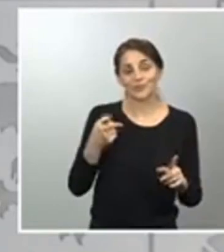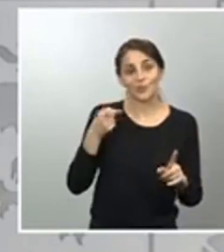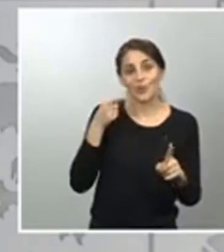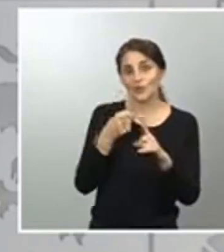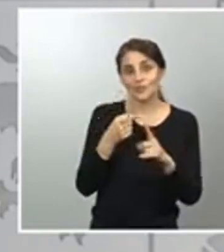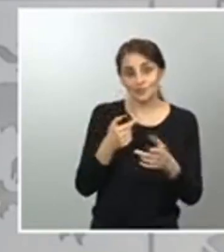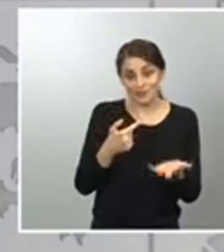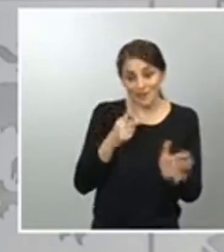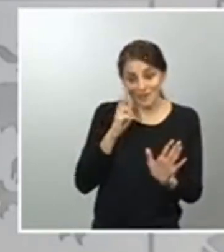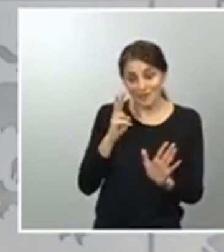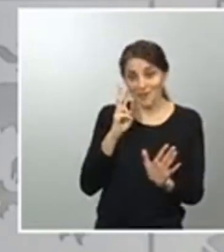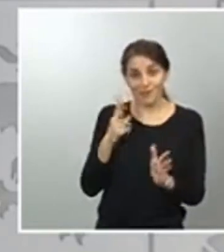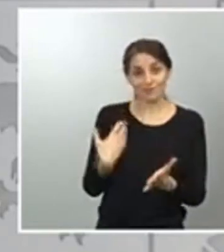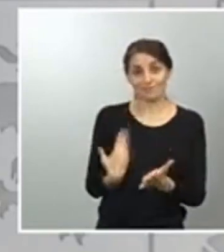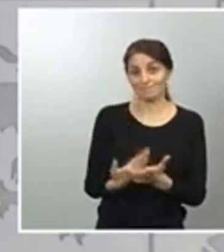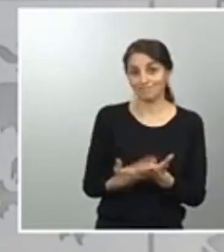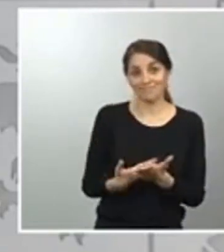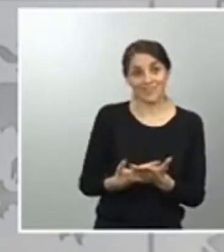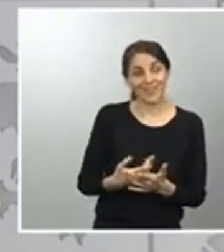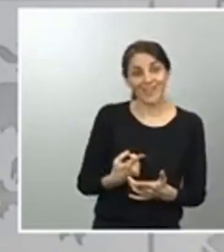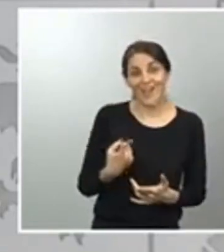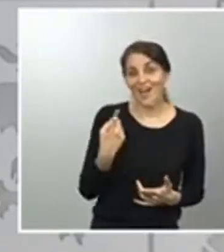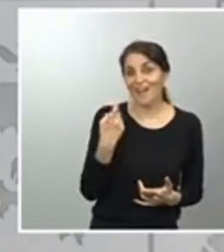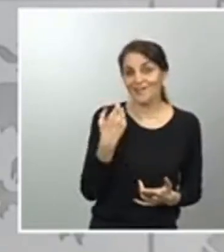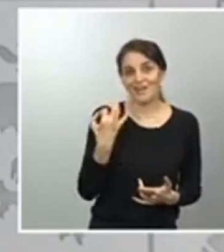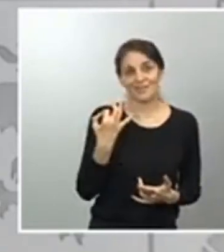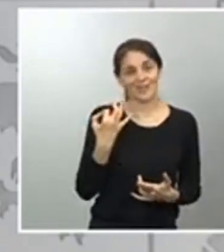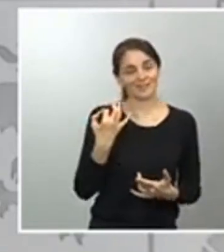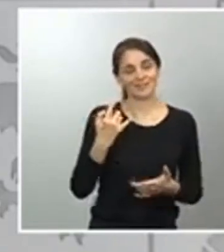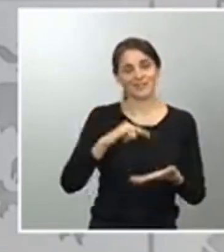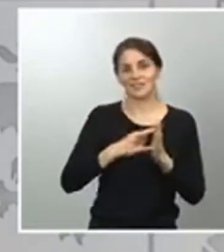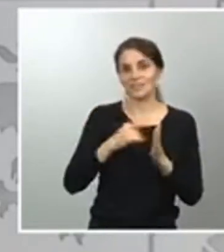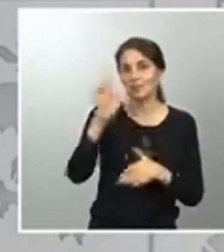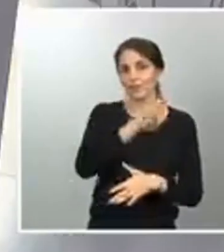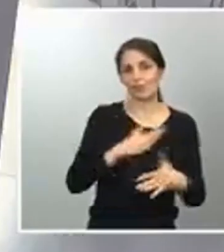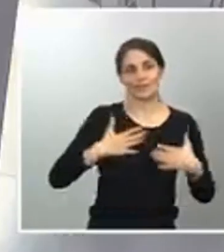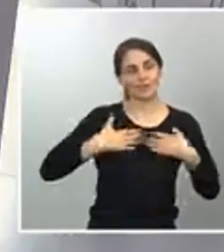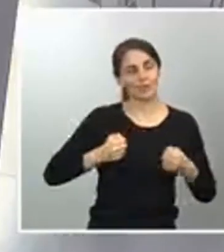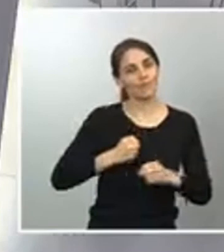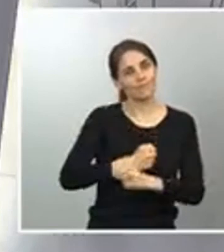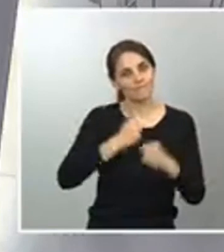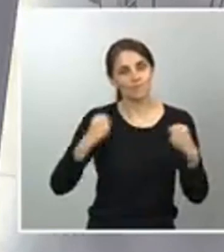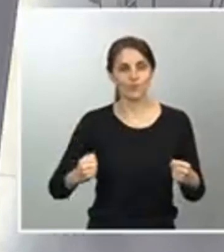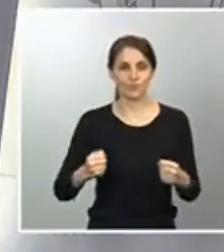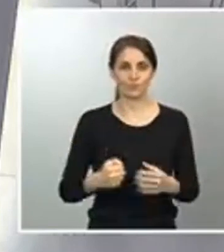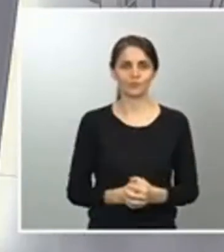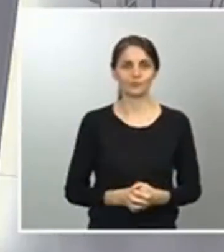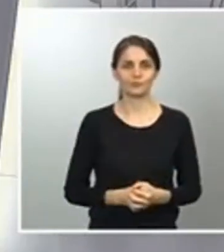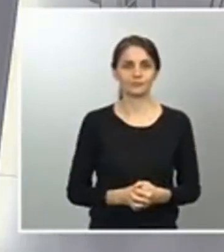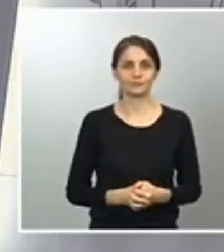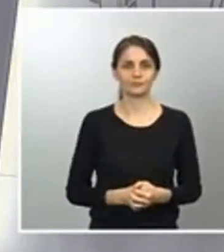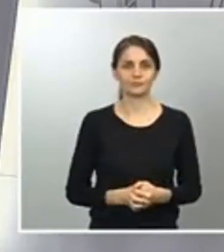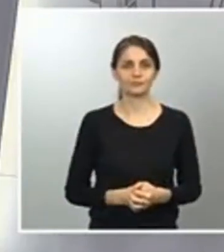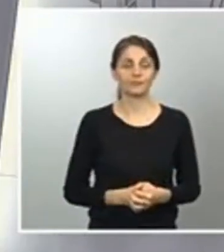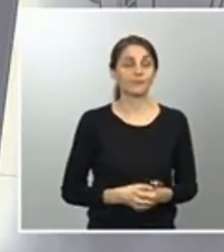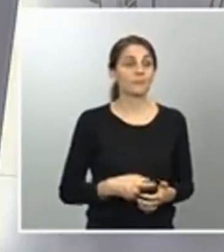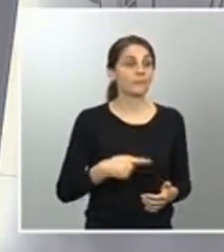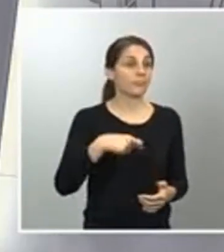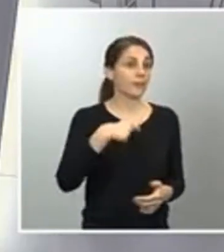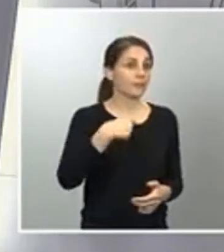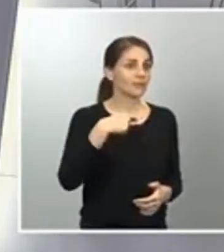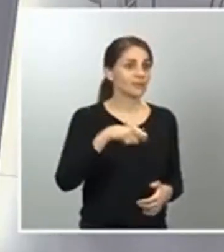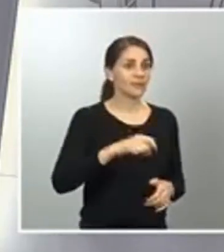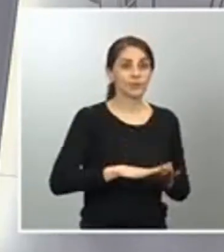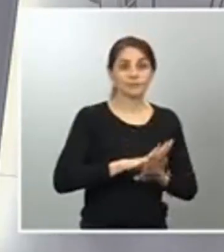es tan imprescindible, tan importante como es nuestro Sistema Nacional de Salud. Presidente, pues hemos acabado aquí el turno de